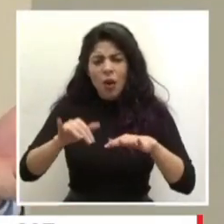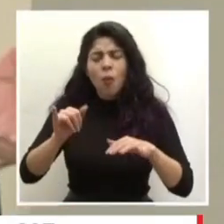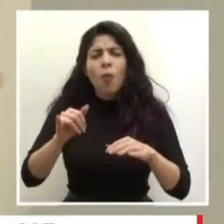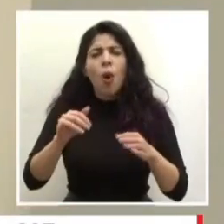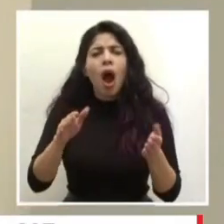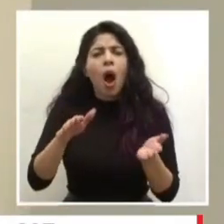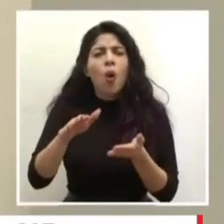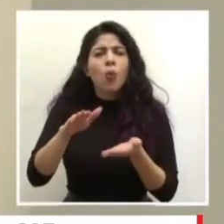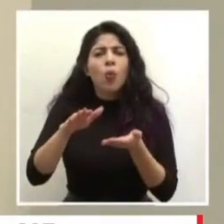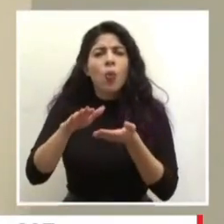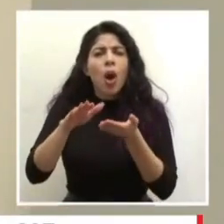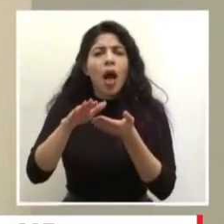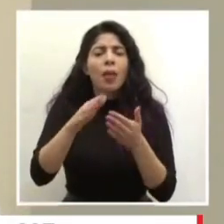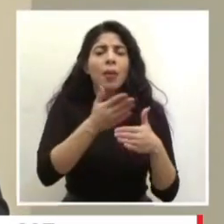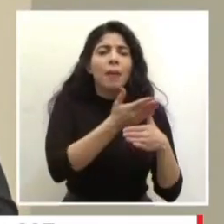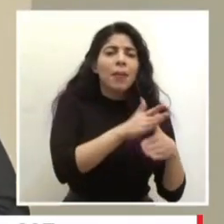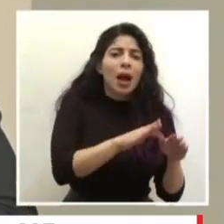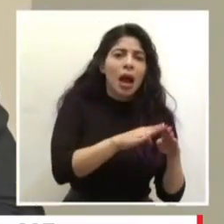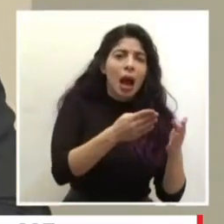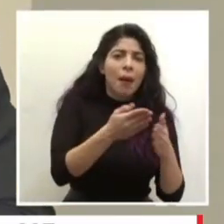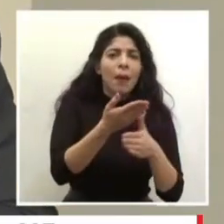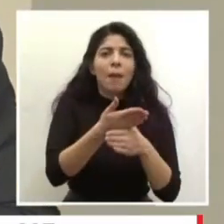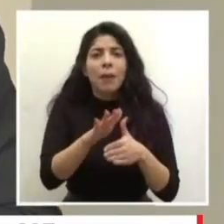las 2 etapas anteriores de aperturas.